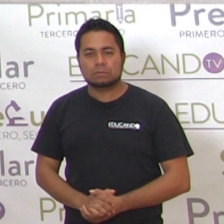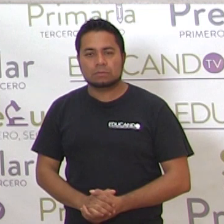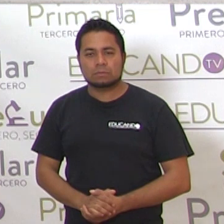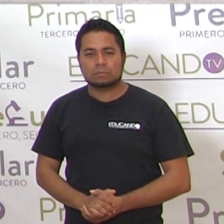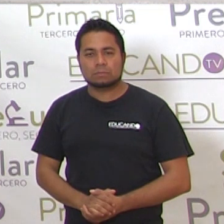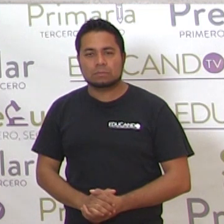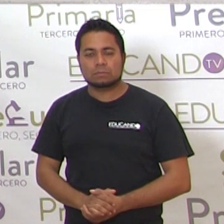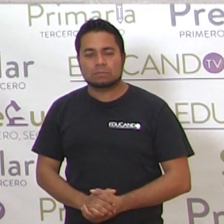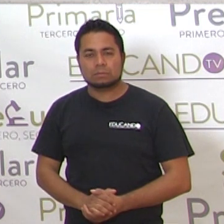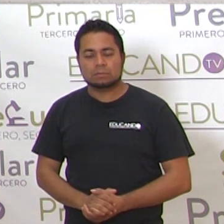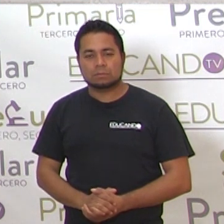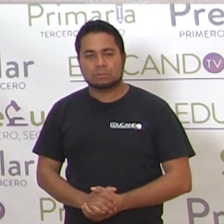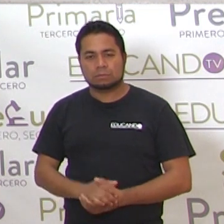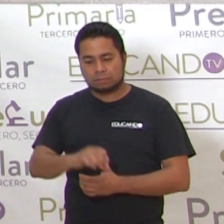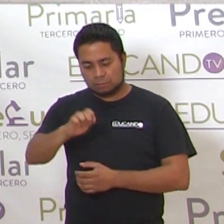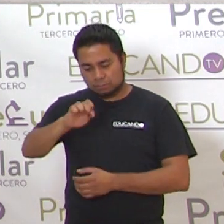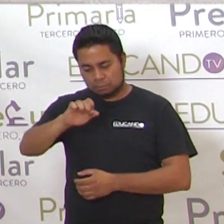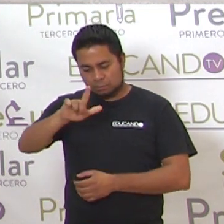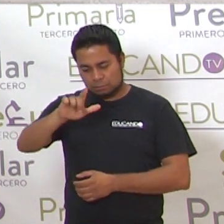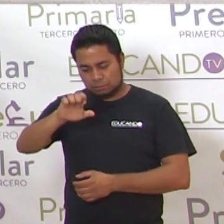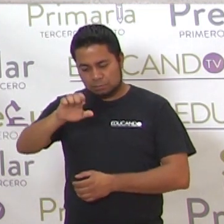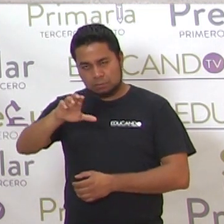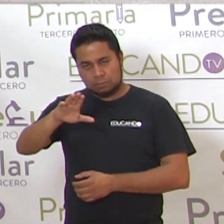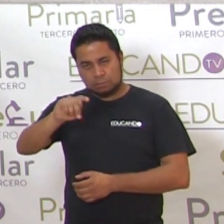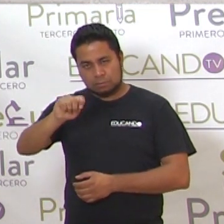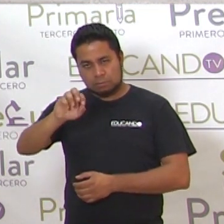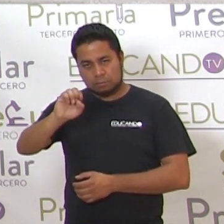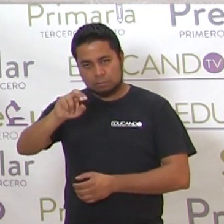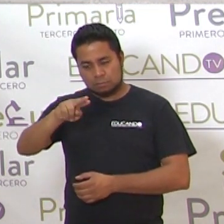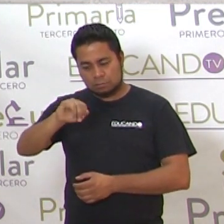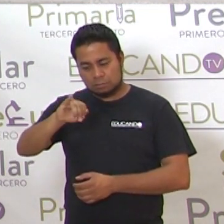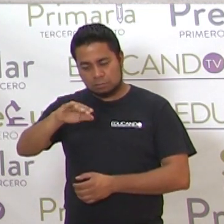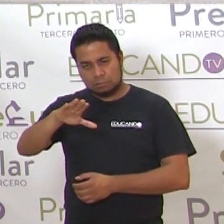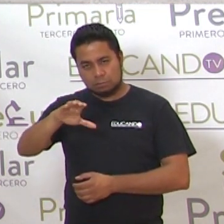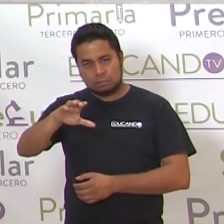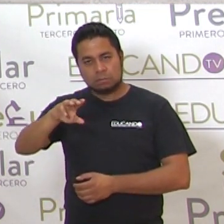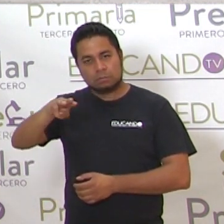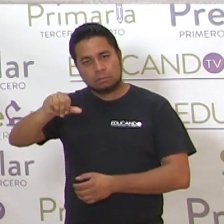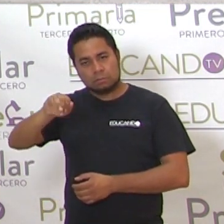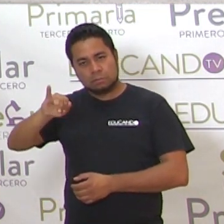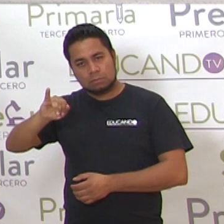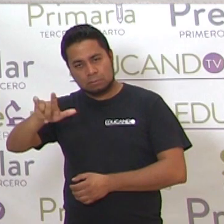electronic bien mail